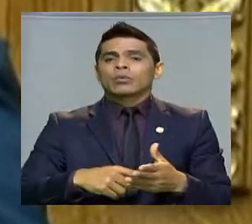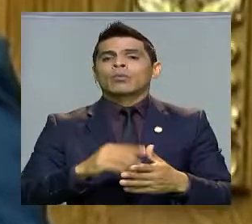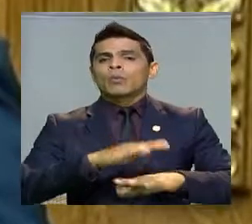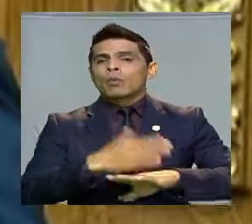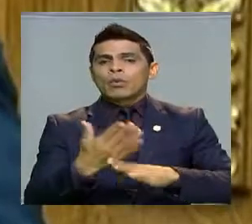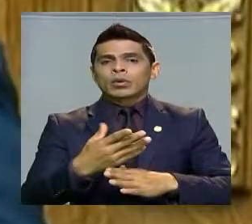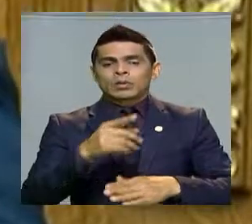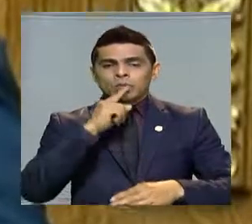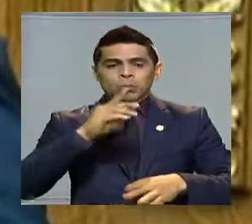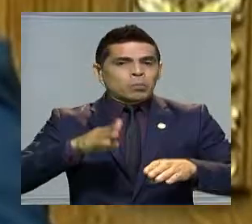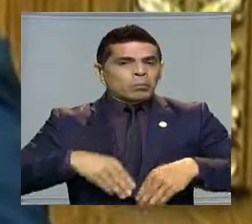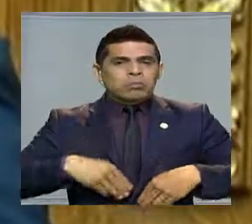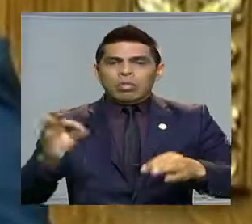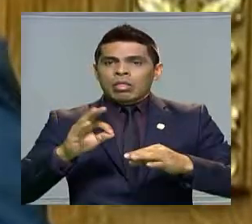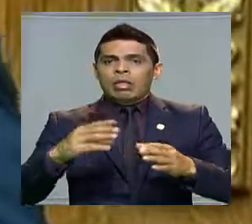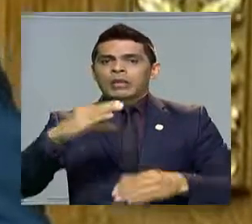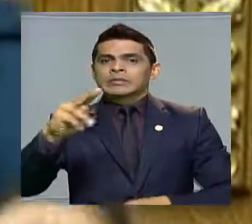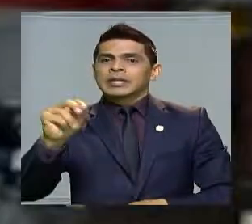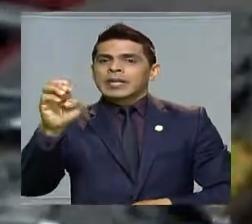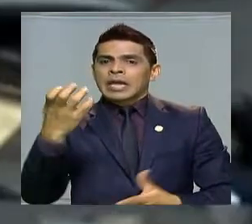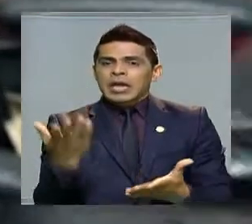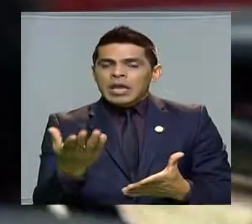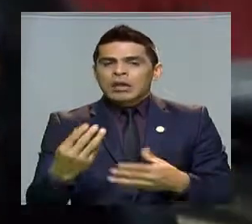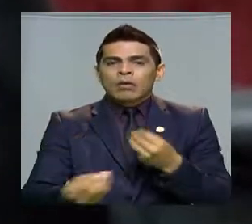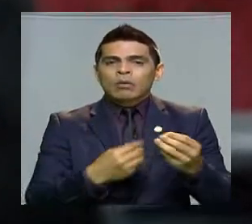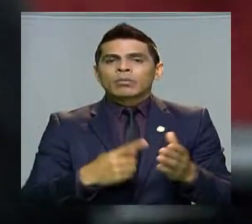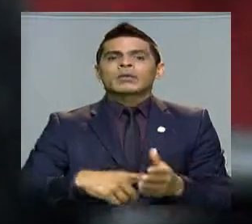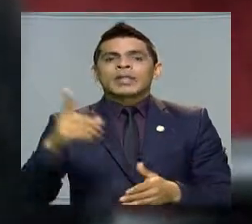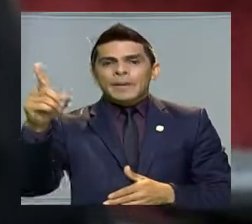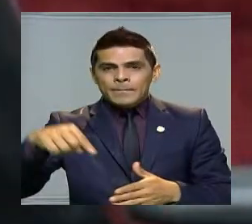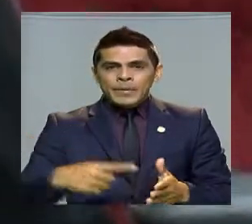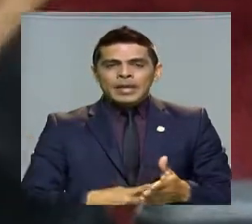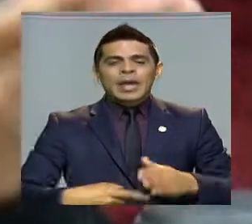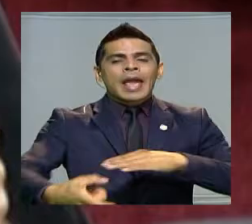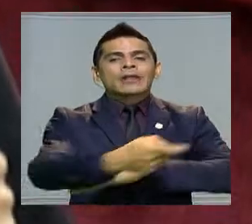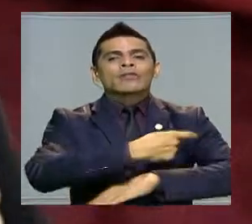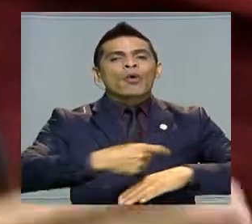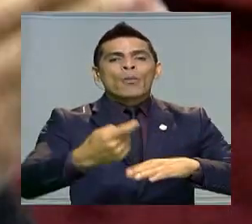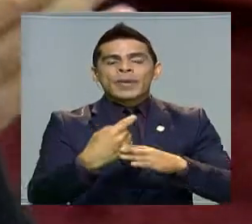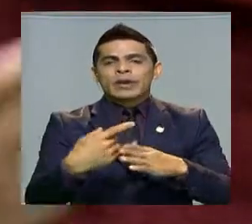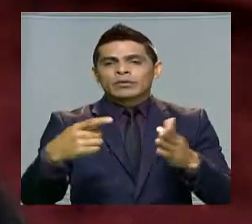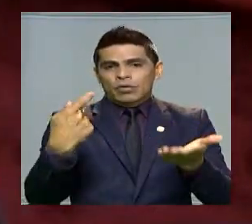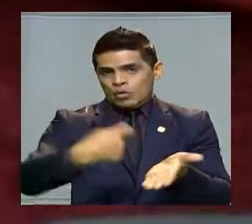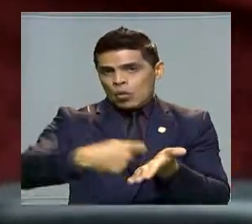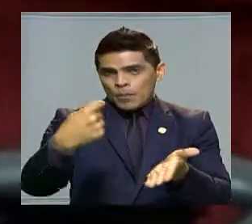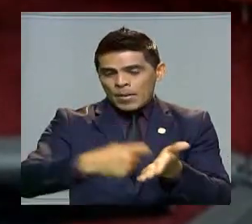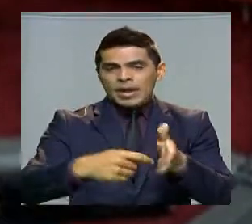inconstitucional del Poder Ejecutivo respecto de la ley de bonos para alimentos y medicamentos a